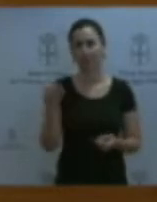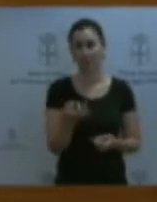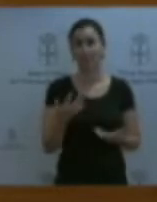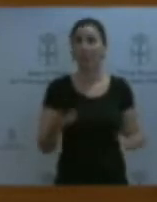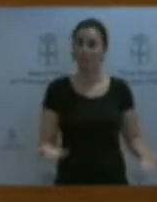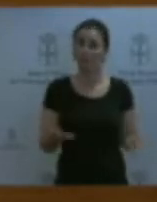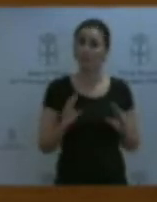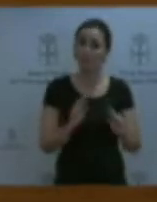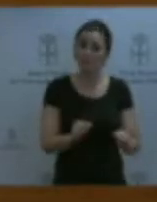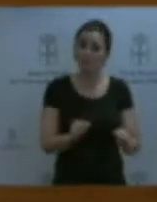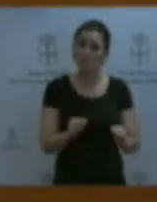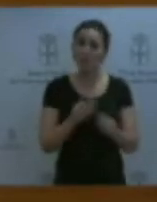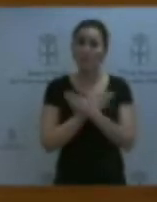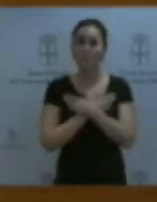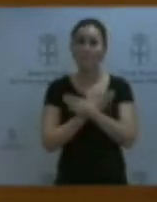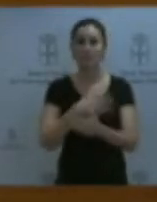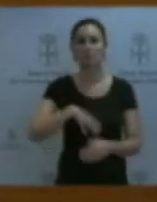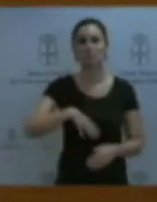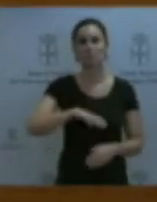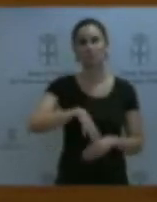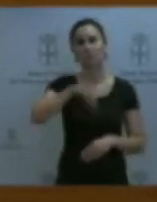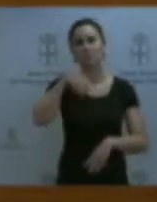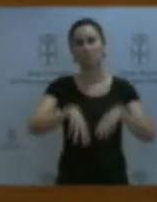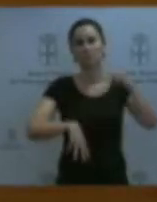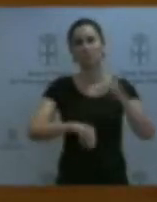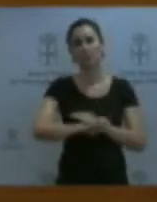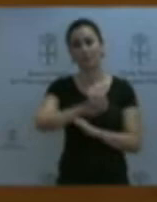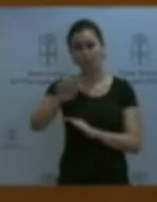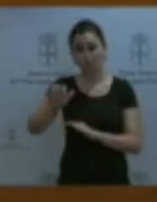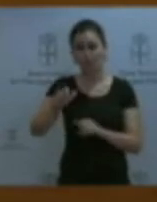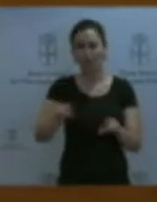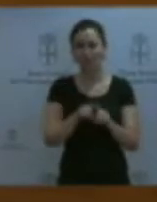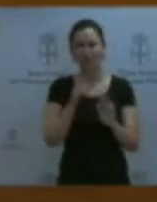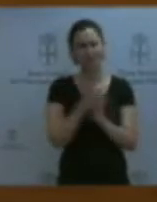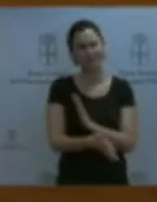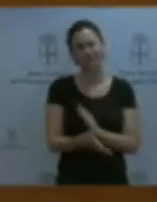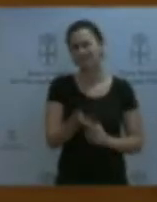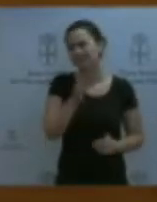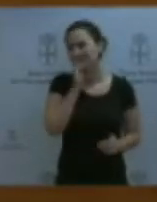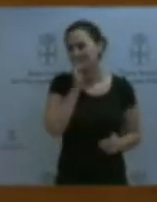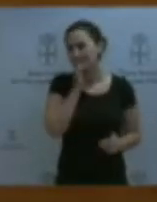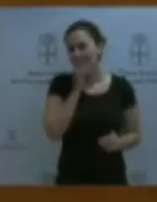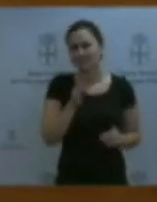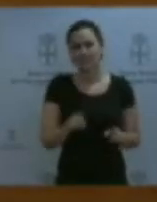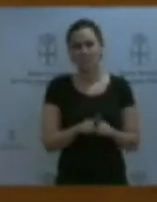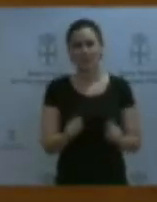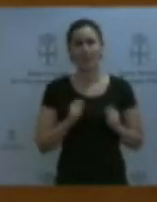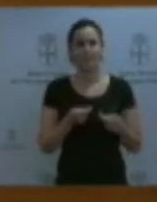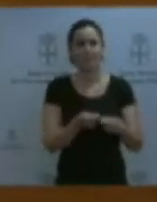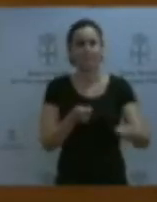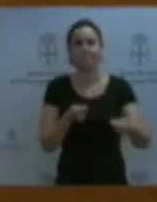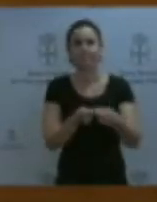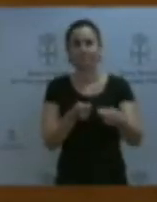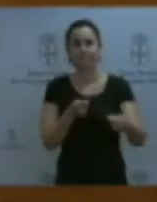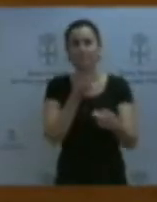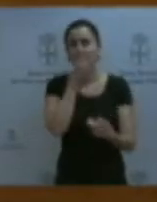por definir y eso crea muchas tensiones y tiras y aflojas entre los que gestionan y los usuarios del parque, porque las reglas las